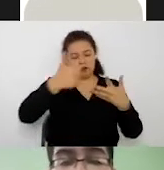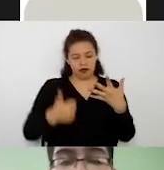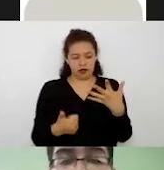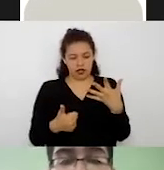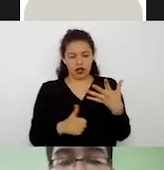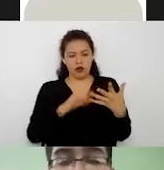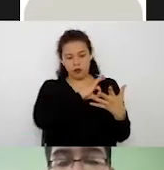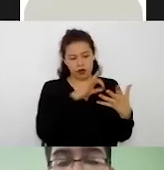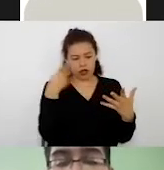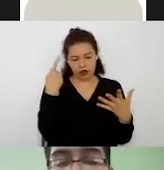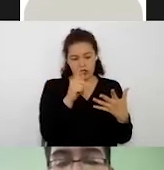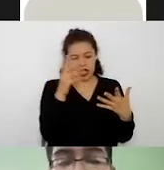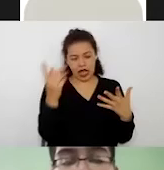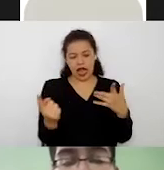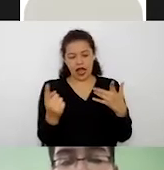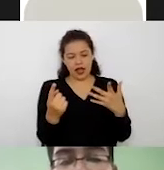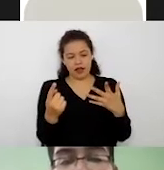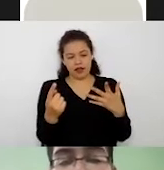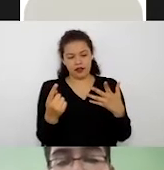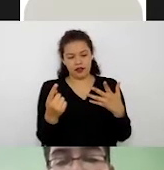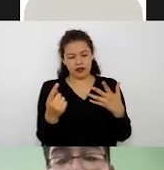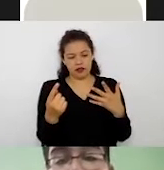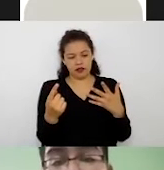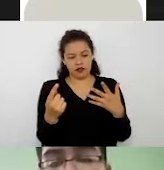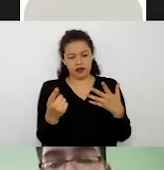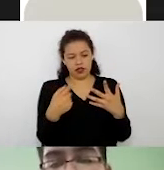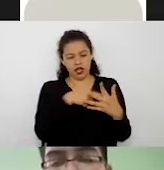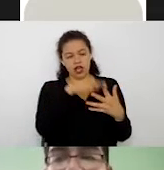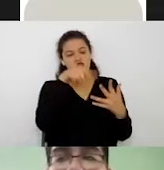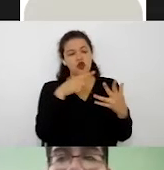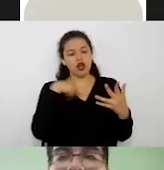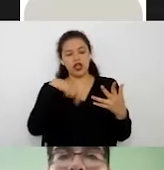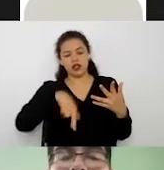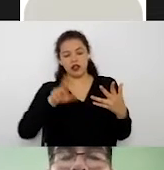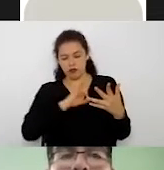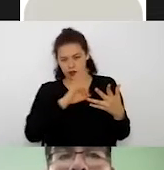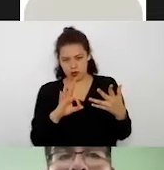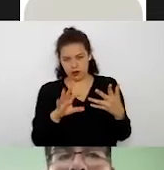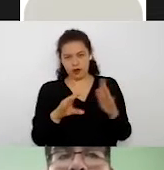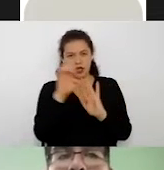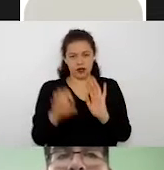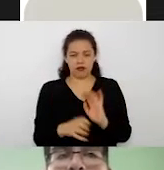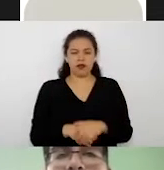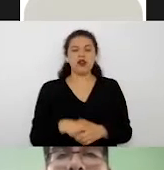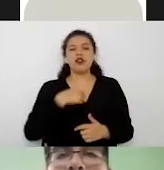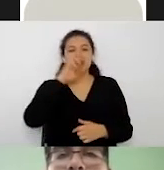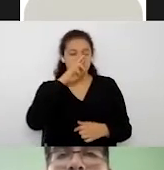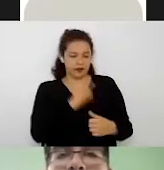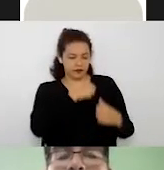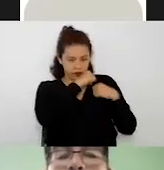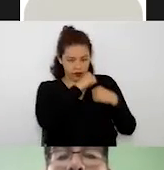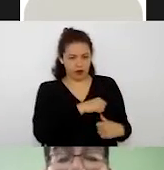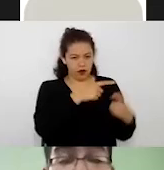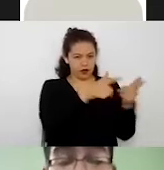desarrollar las tareas que representan las demás brigadas. Entonces, por ejemplo, yo soy el responsable de la brigada